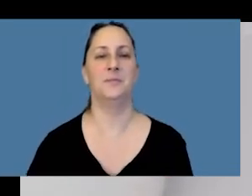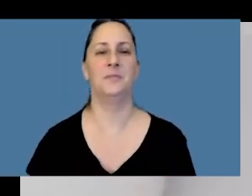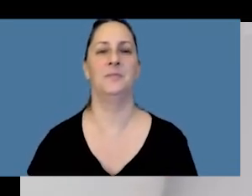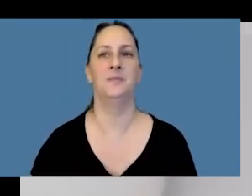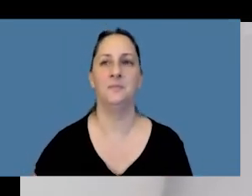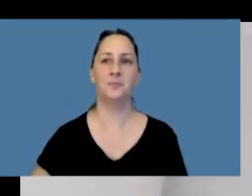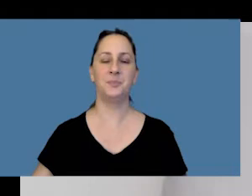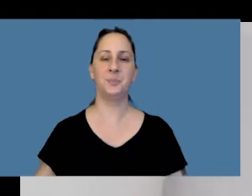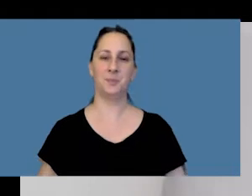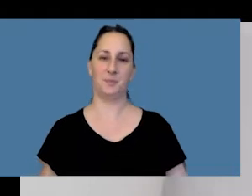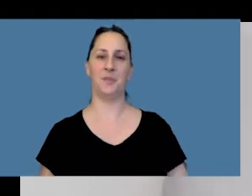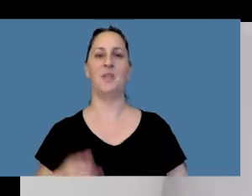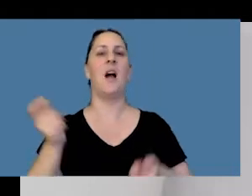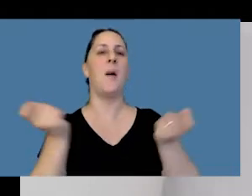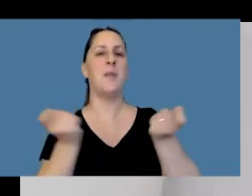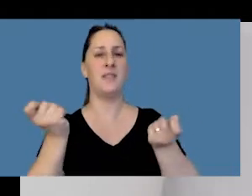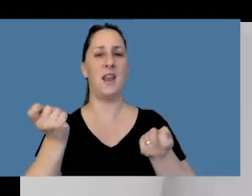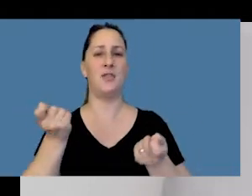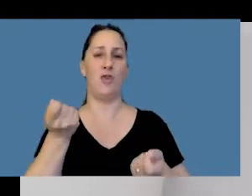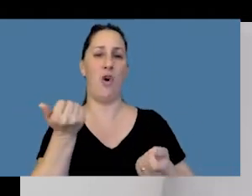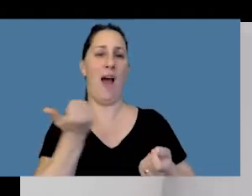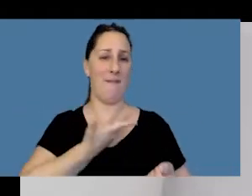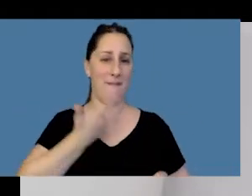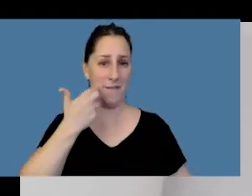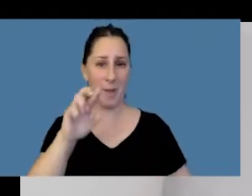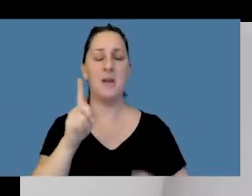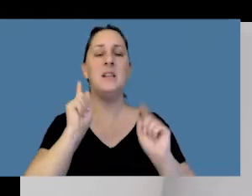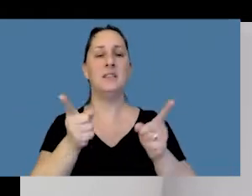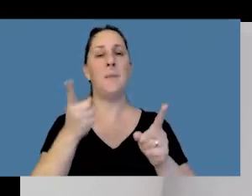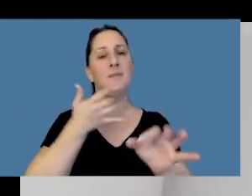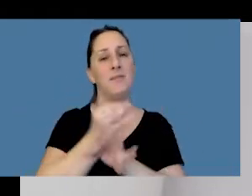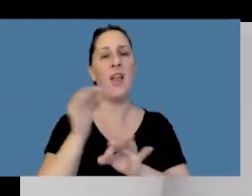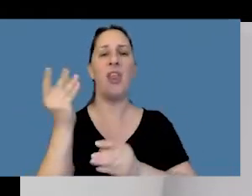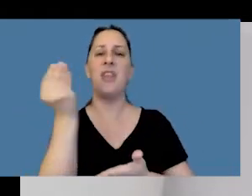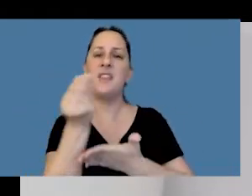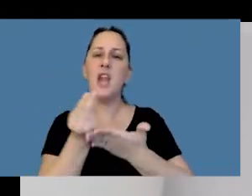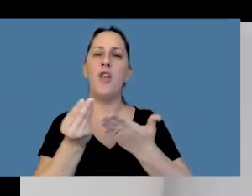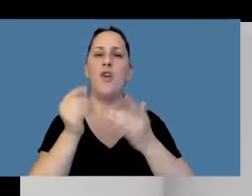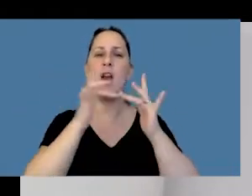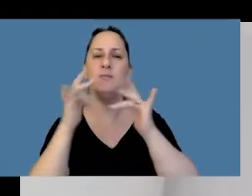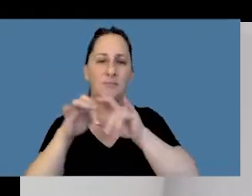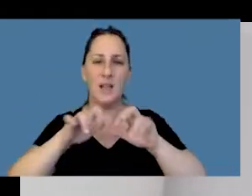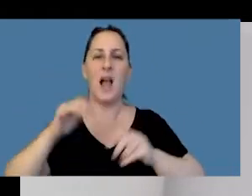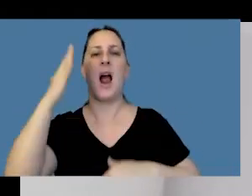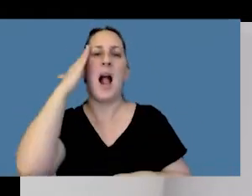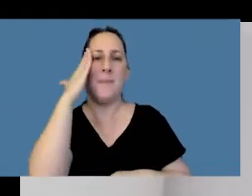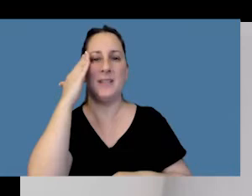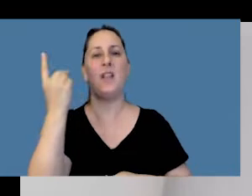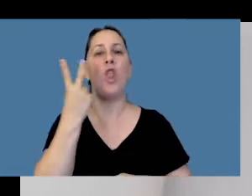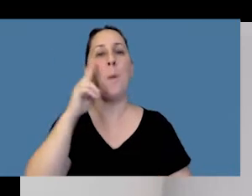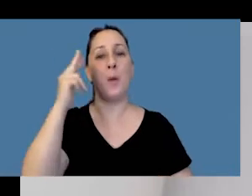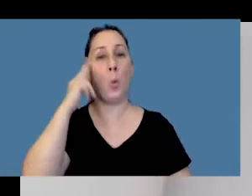Ahí. Funcionaria en la Administración Federal de Ingresos Públicos, instructora y diseñadora de contenidos en la Dirección de Capacitación desde el